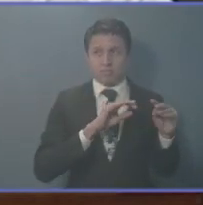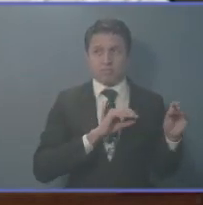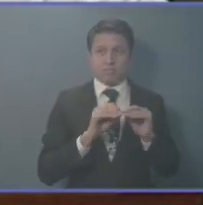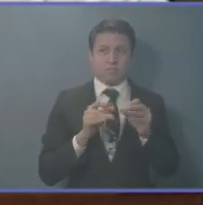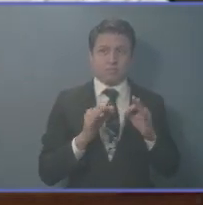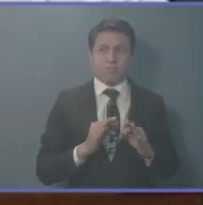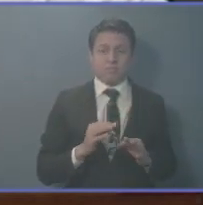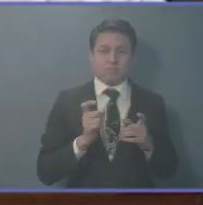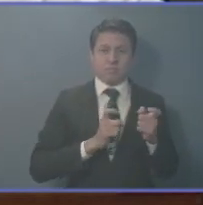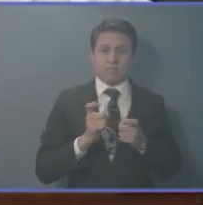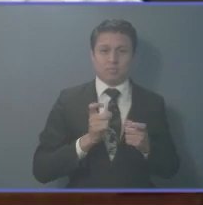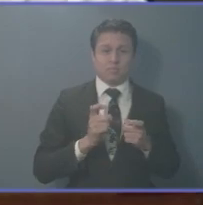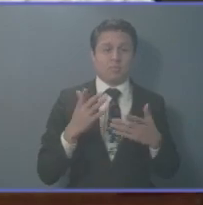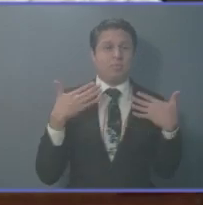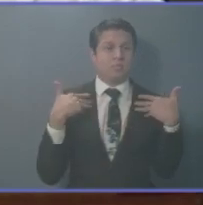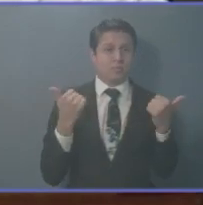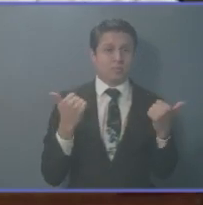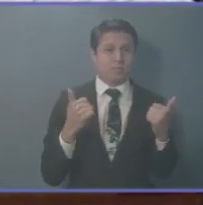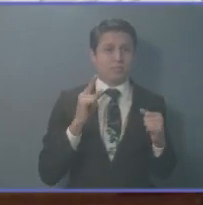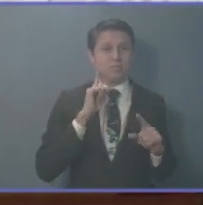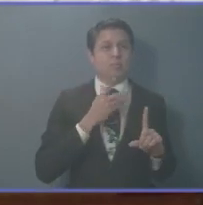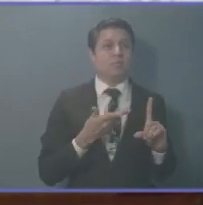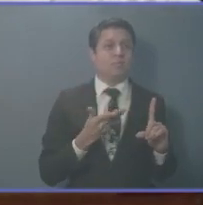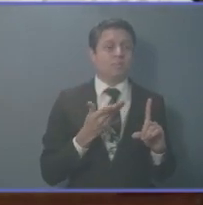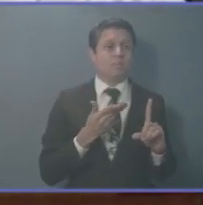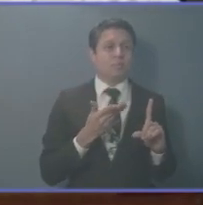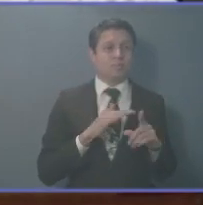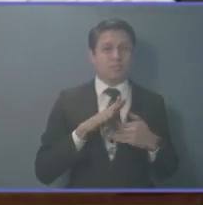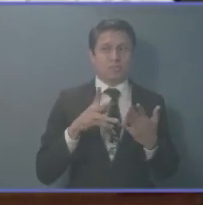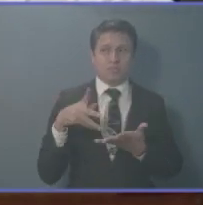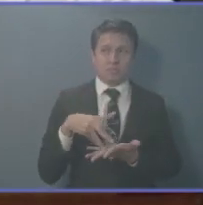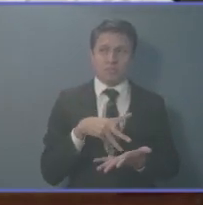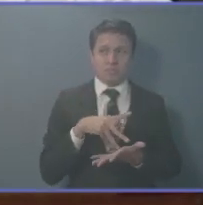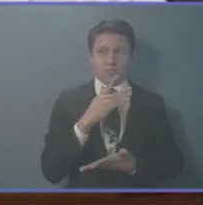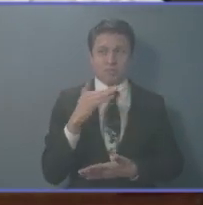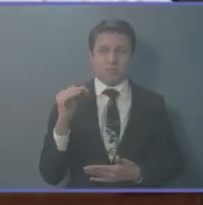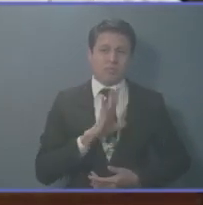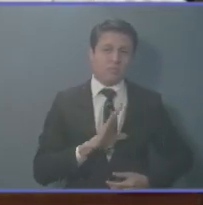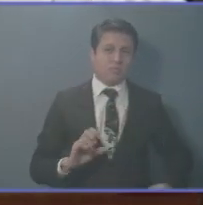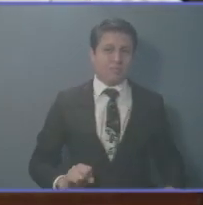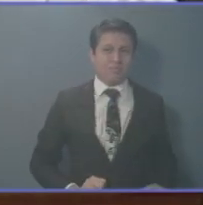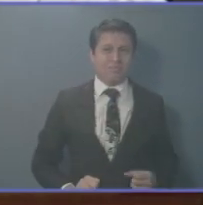medidas de control sanitario y que tiene con finalidad que la población salvadoreña